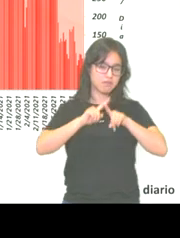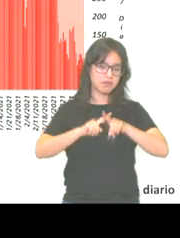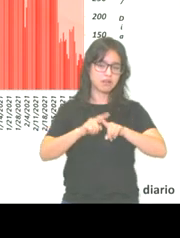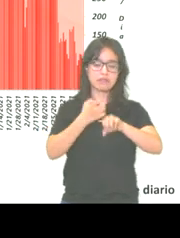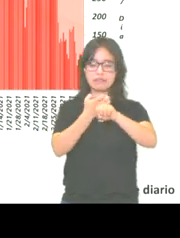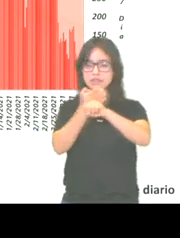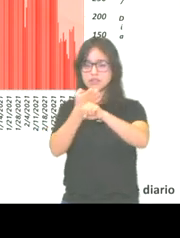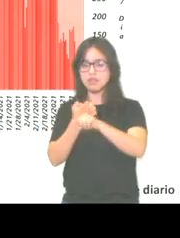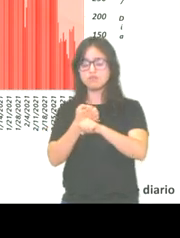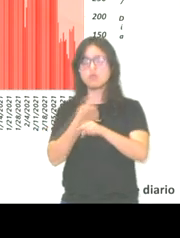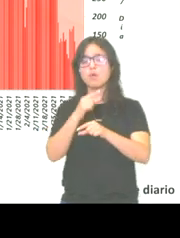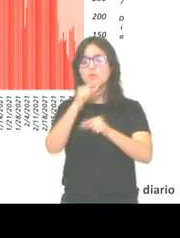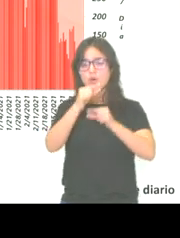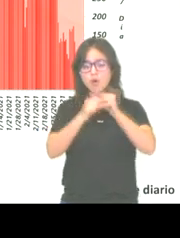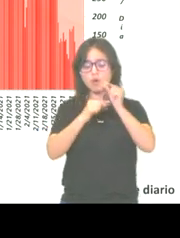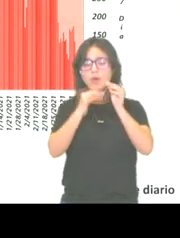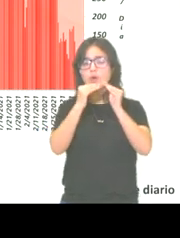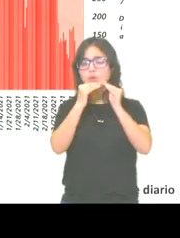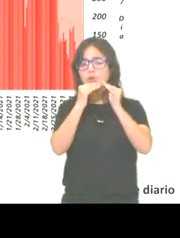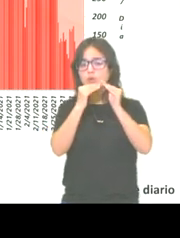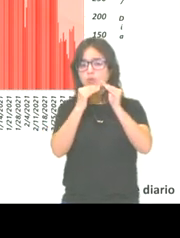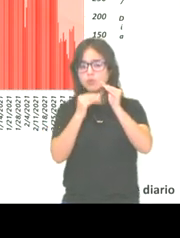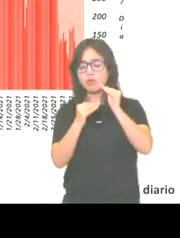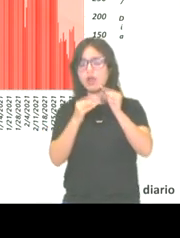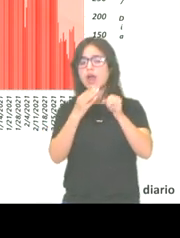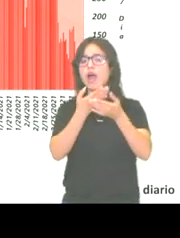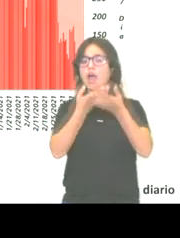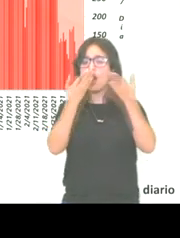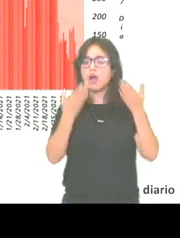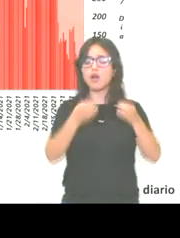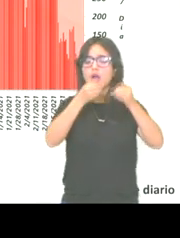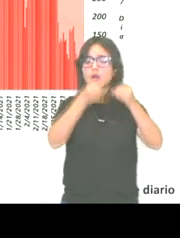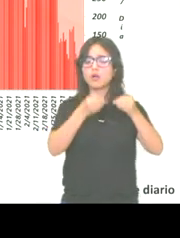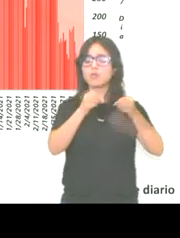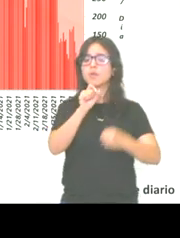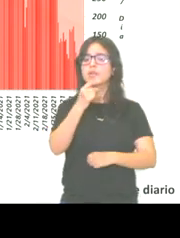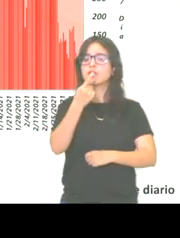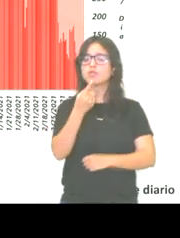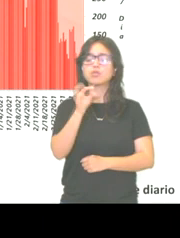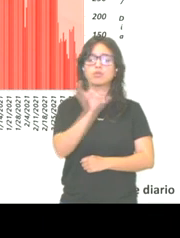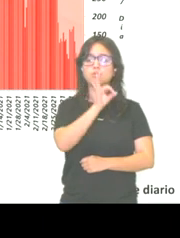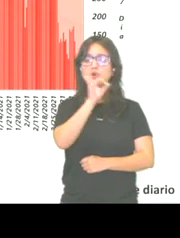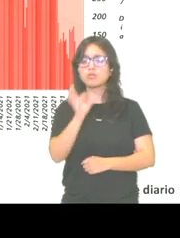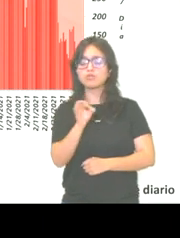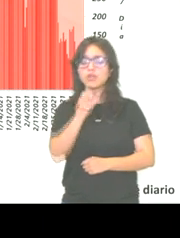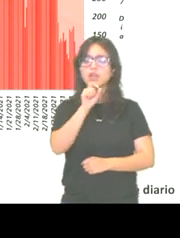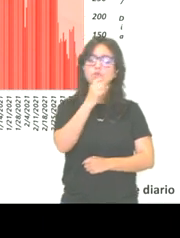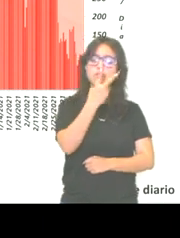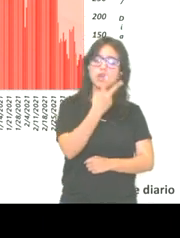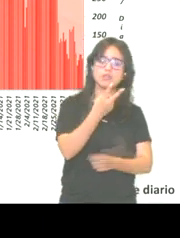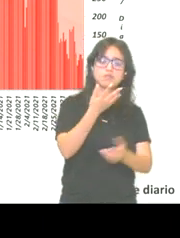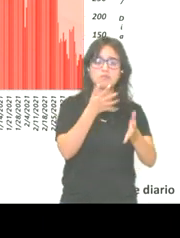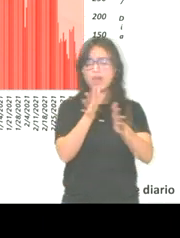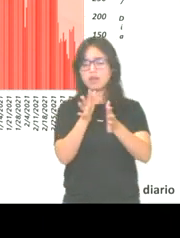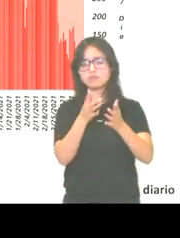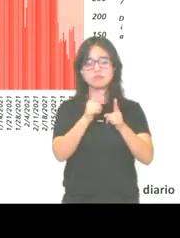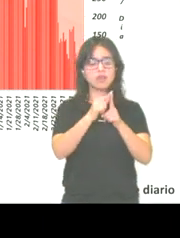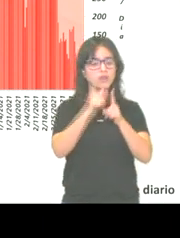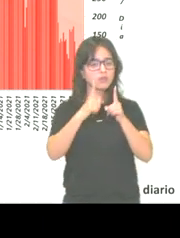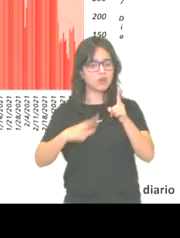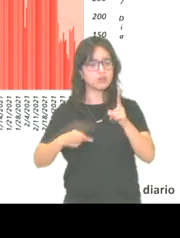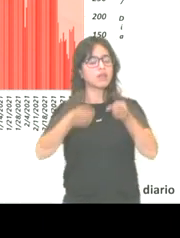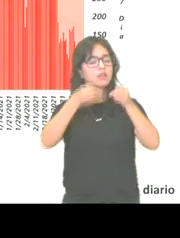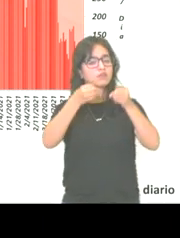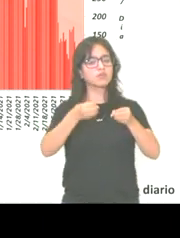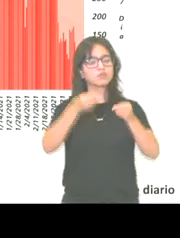han estado disminuyendo, y actualmente se tiene una ocupación alrededor del 21%, del 22% a nivel nacional. Y bueno,